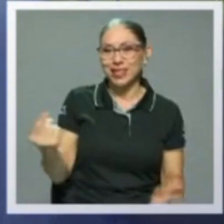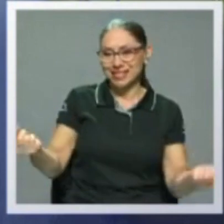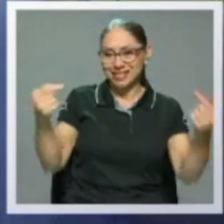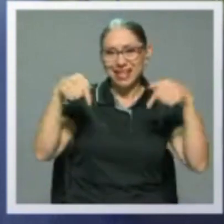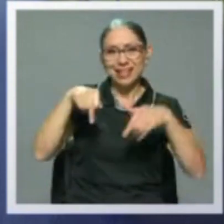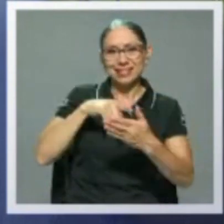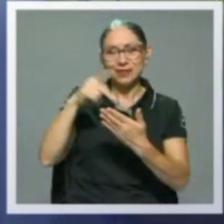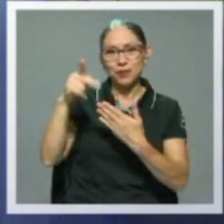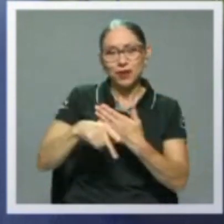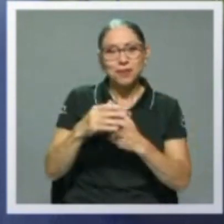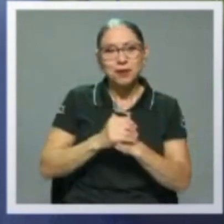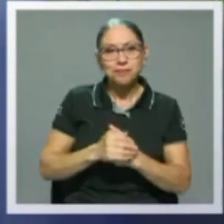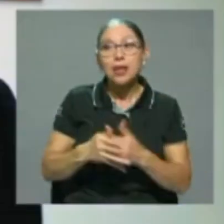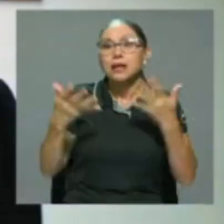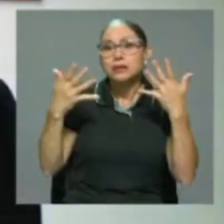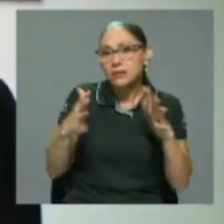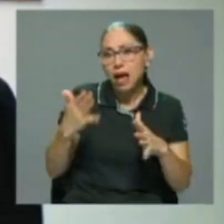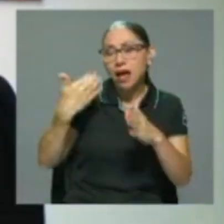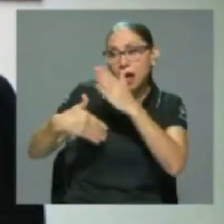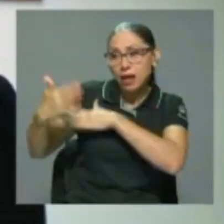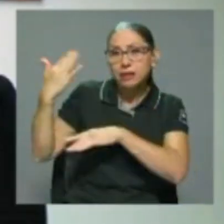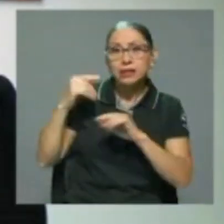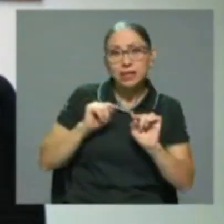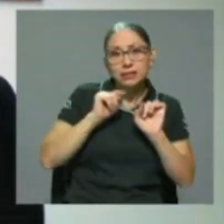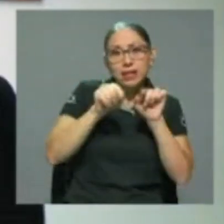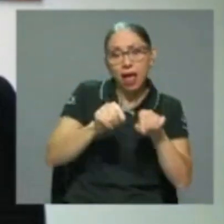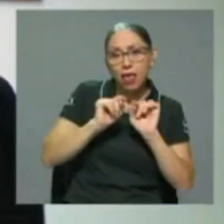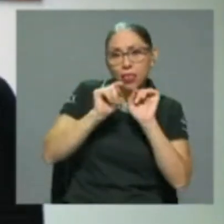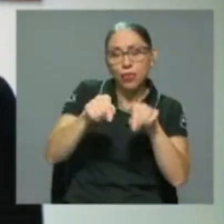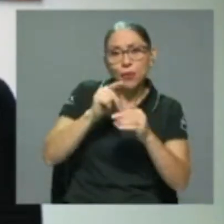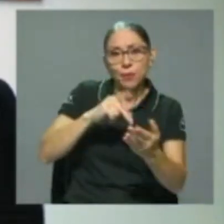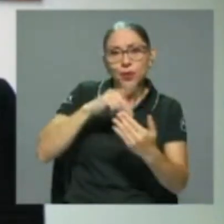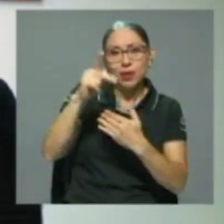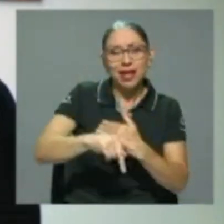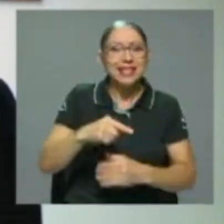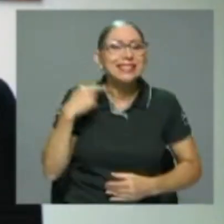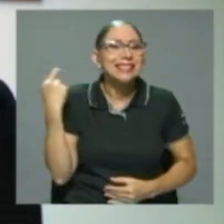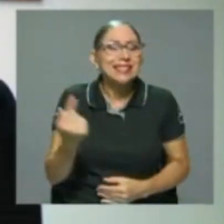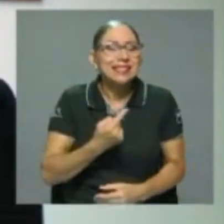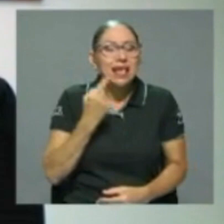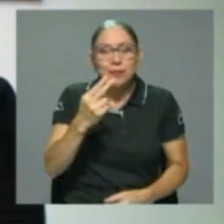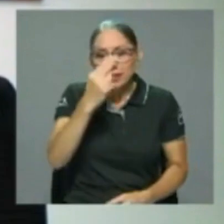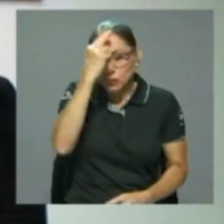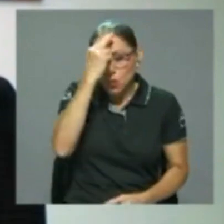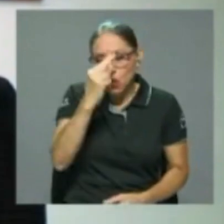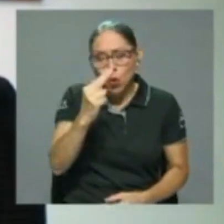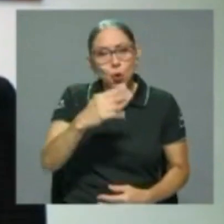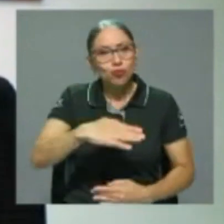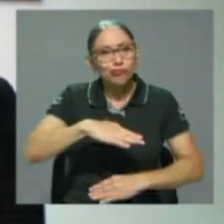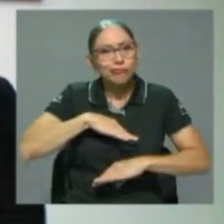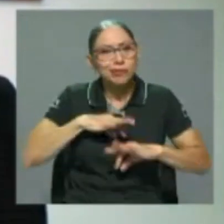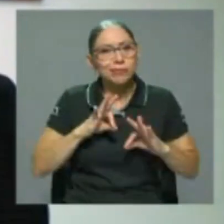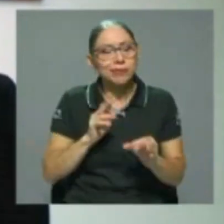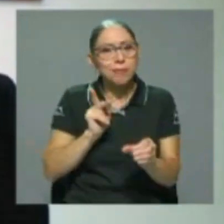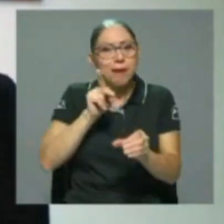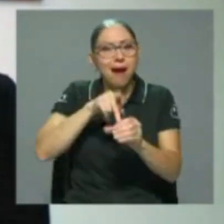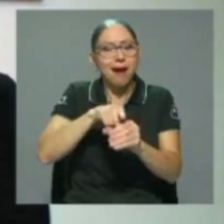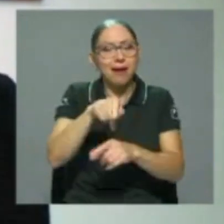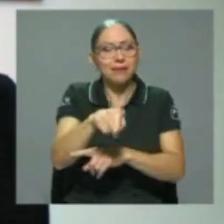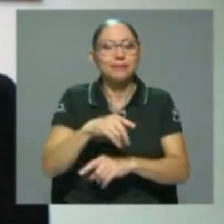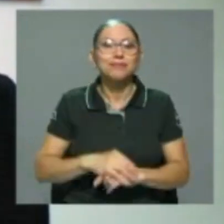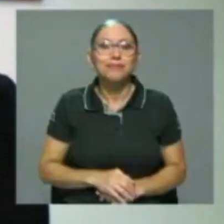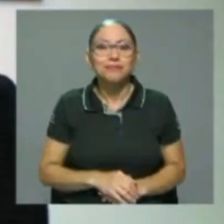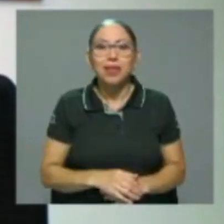este programa. Ya he estado varias veces y siempre es un placer y un gran honor para mí participar en él. En